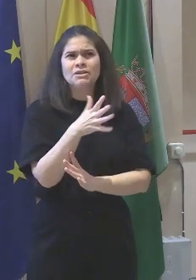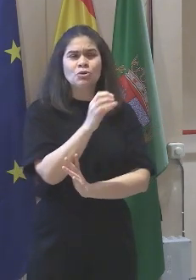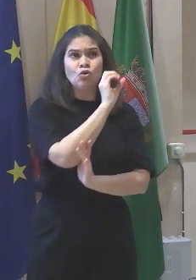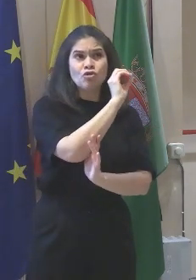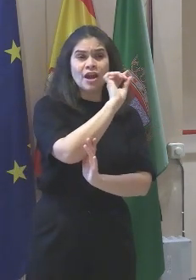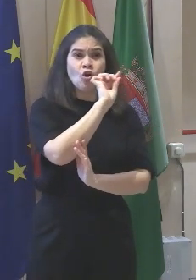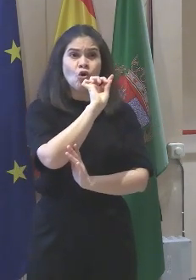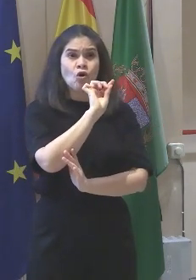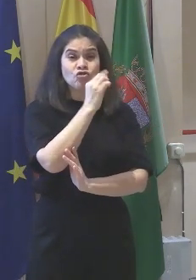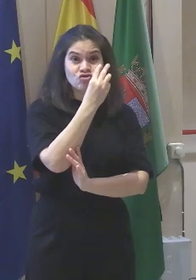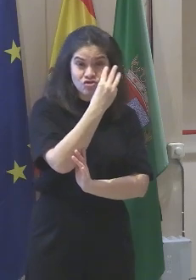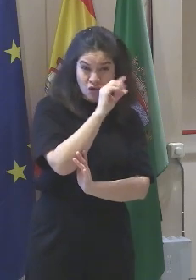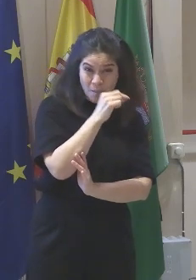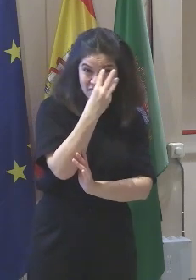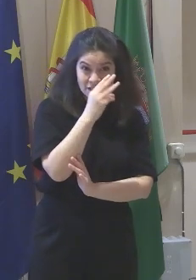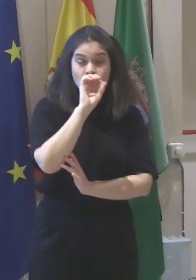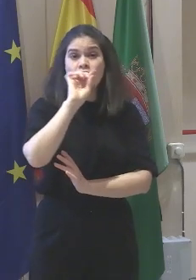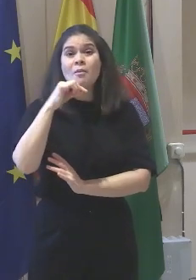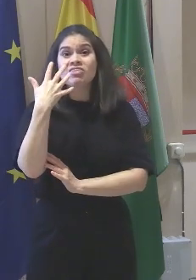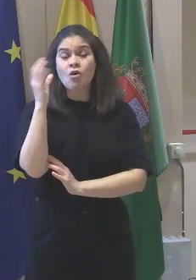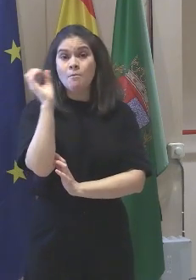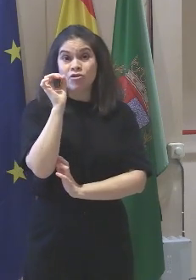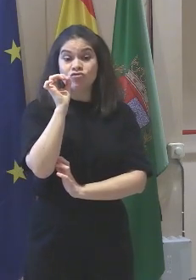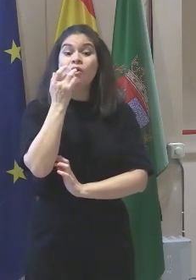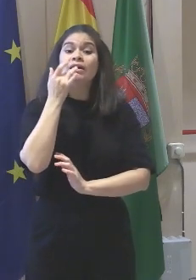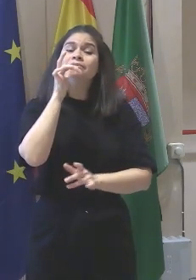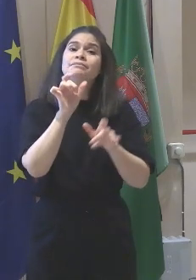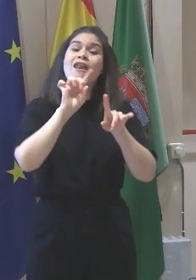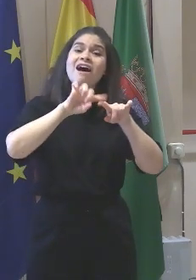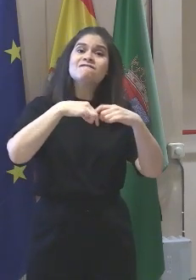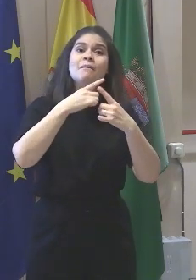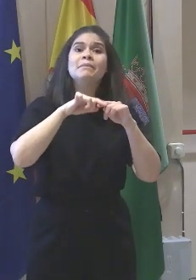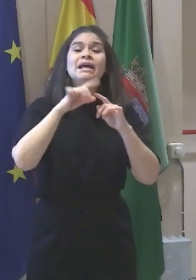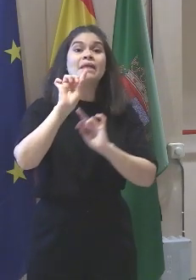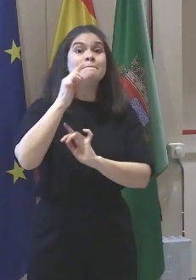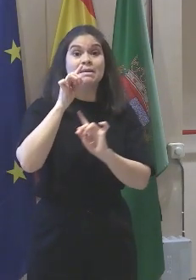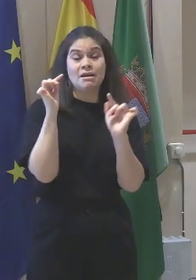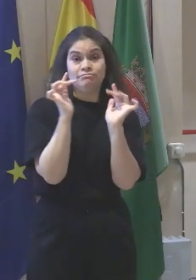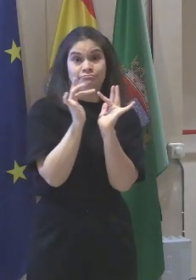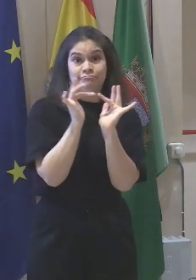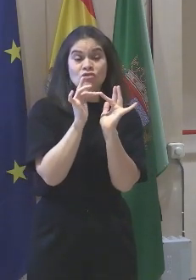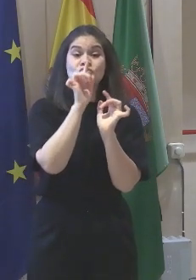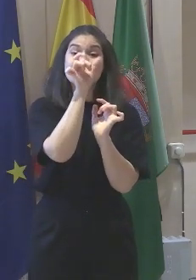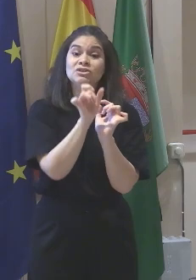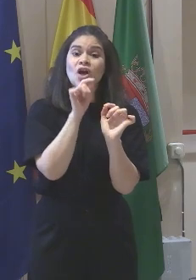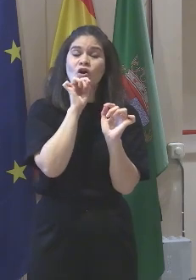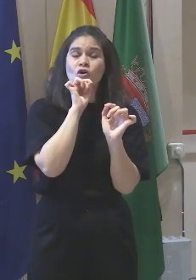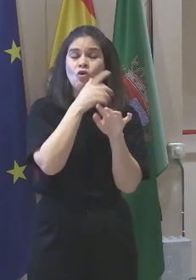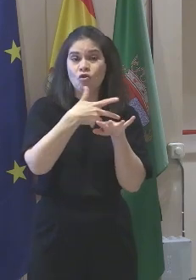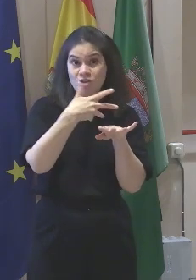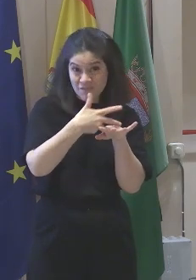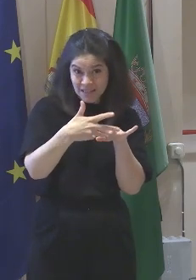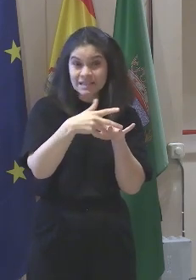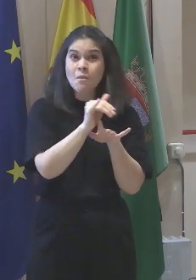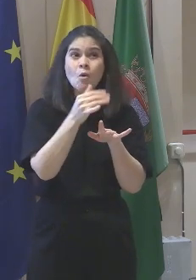un 0,5%, pues en familiares de primer grado de una persona con diabetes, pues tienen un riesgo que se